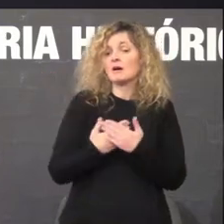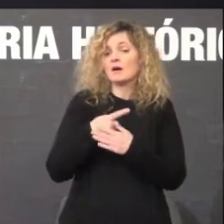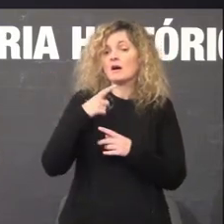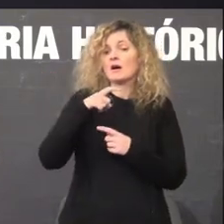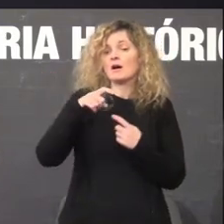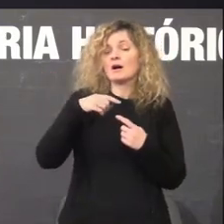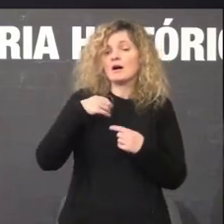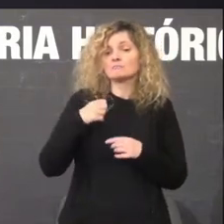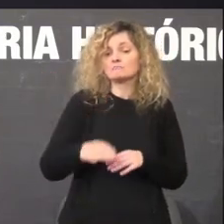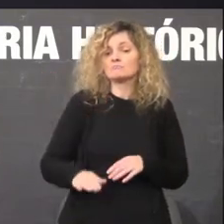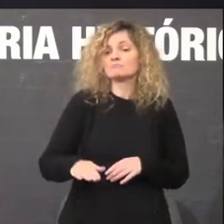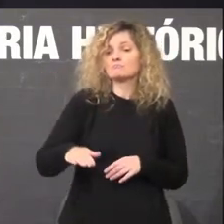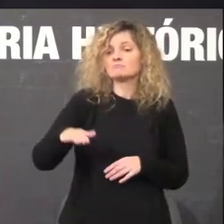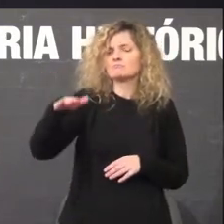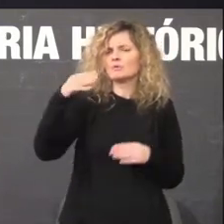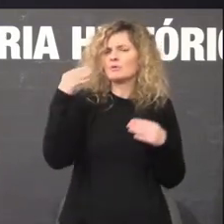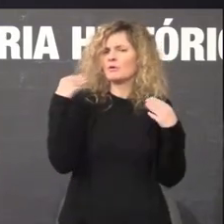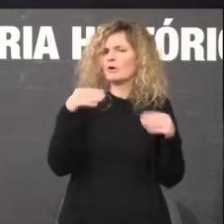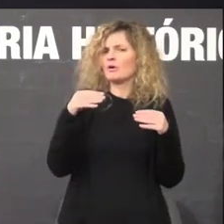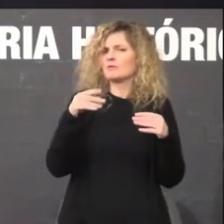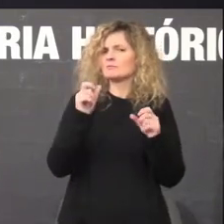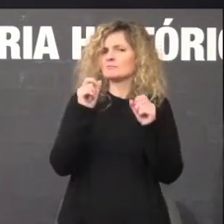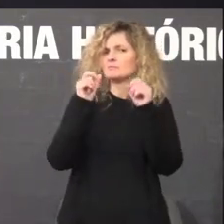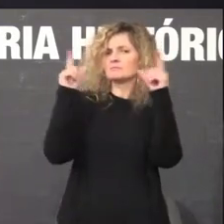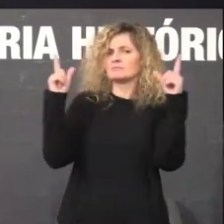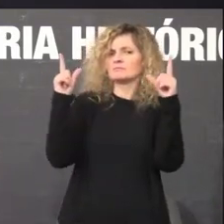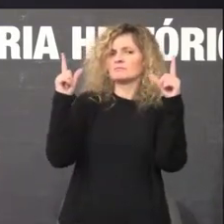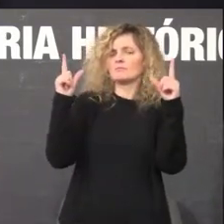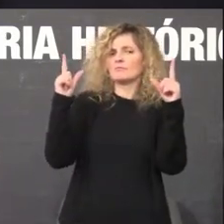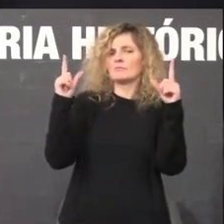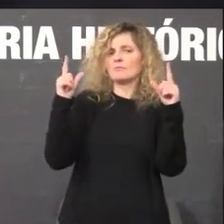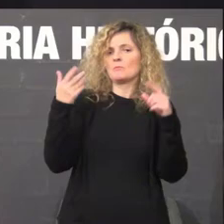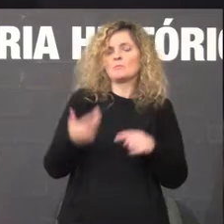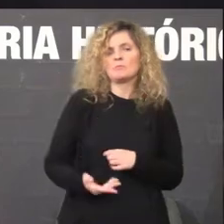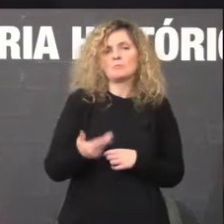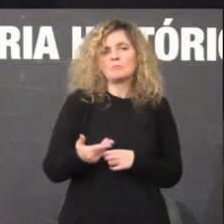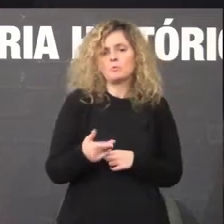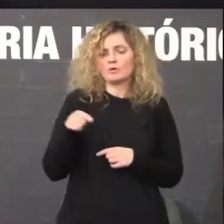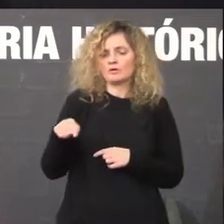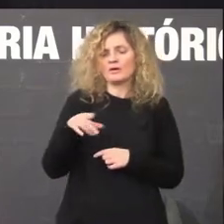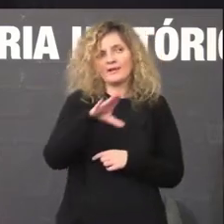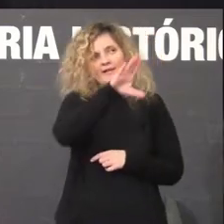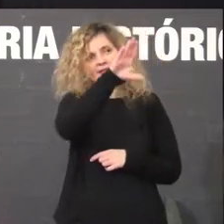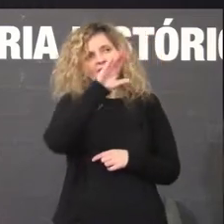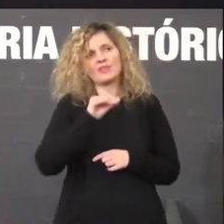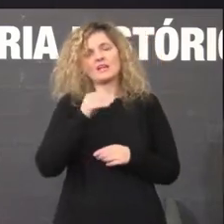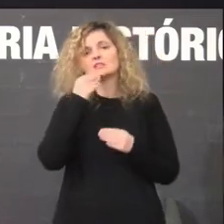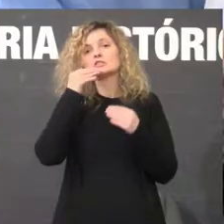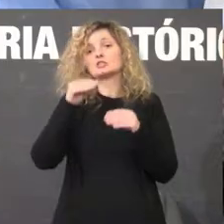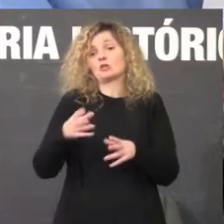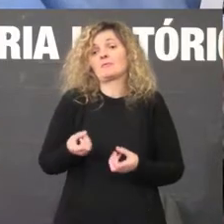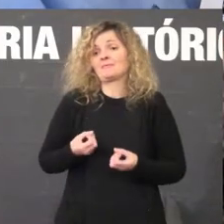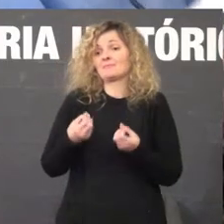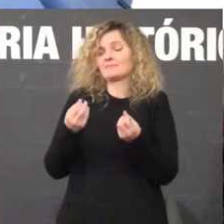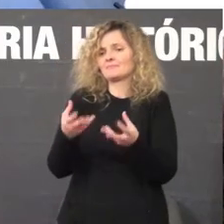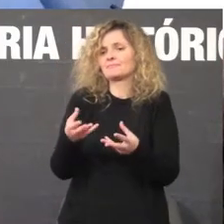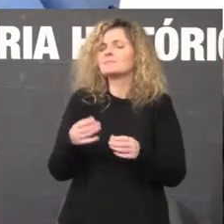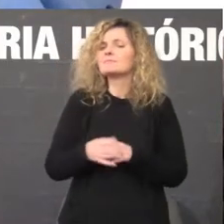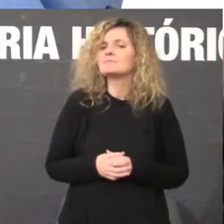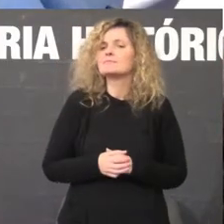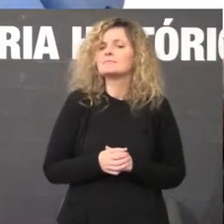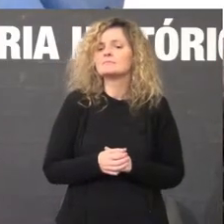años, siendo muy joven, va a descubrir algo que es muy importante para entender la historia que os voy a contar. Y es